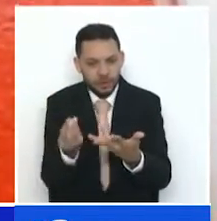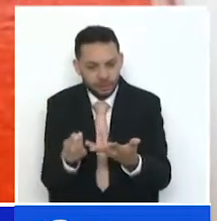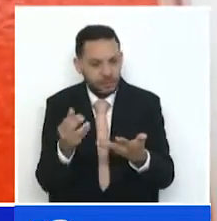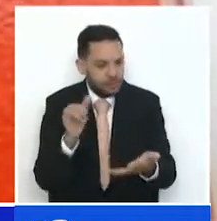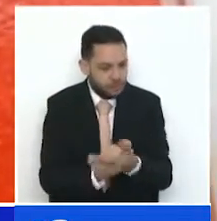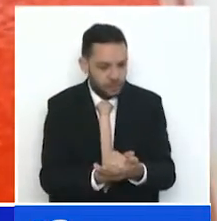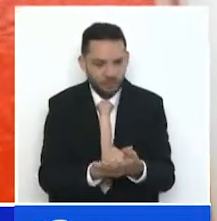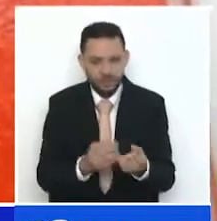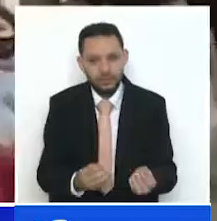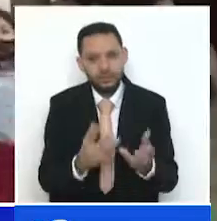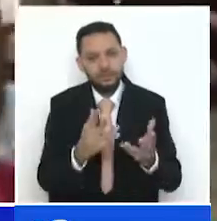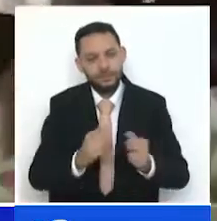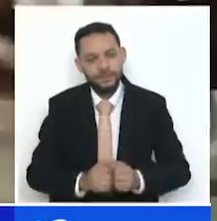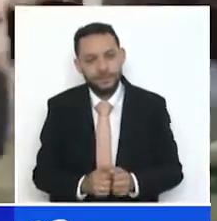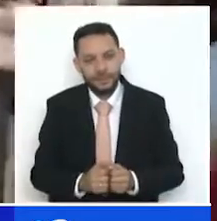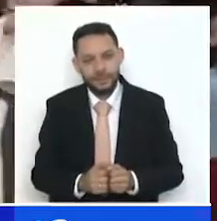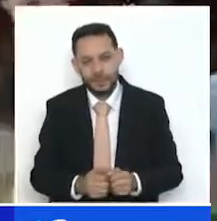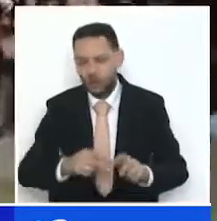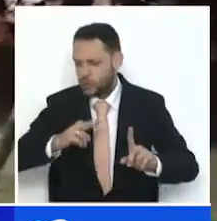Fueron dos meses